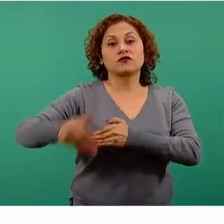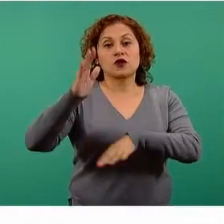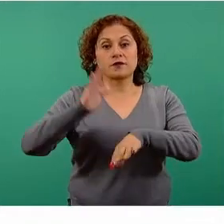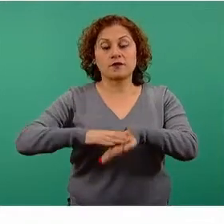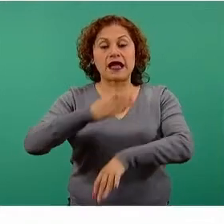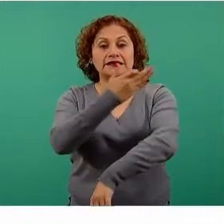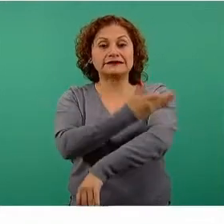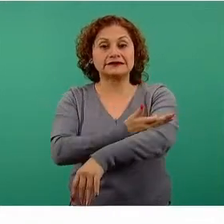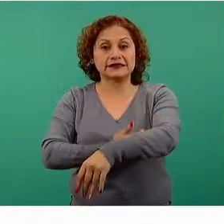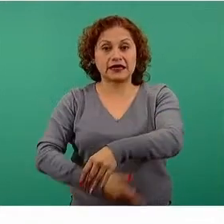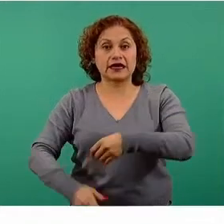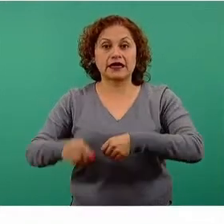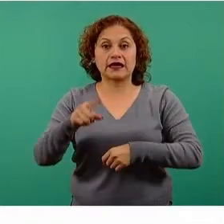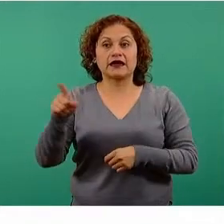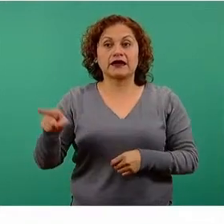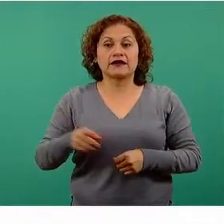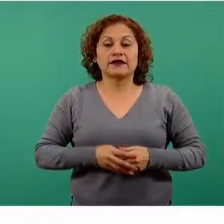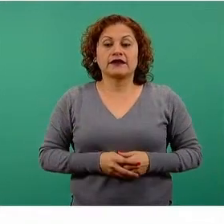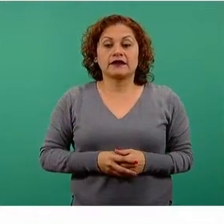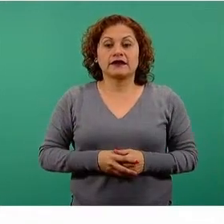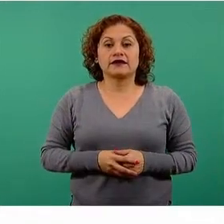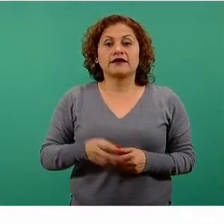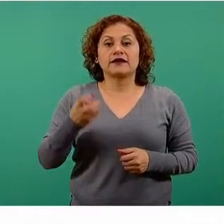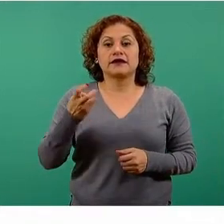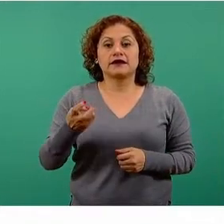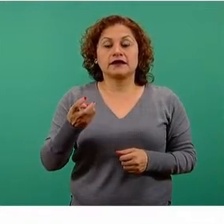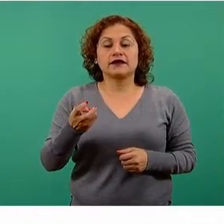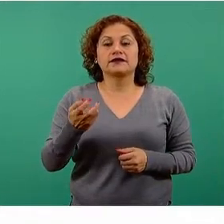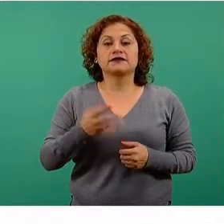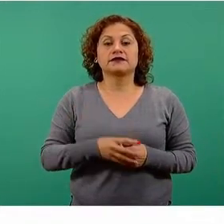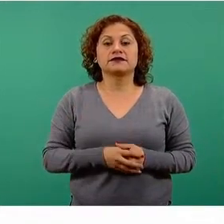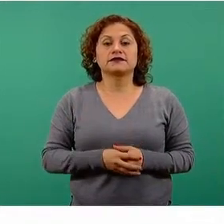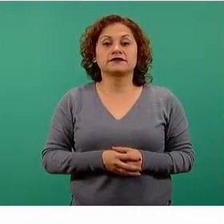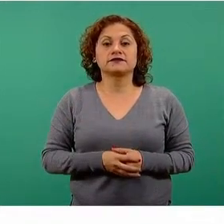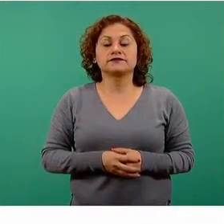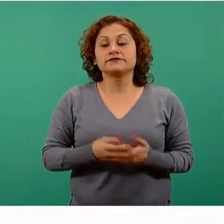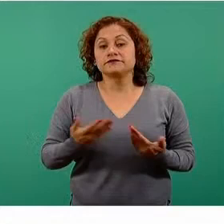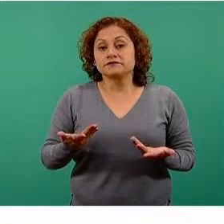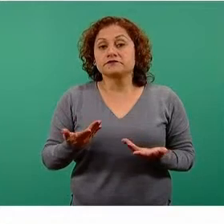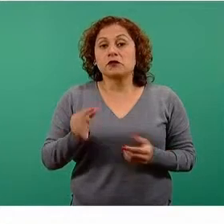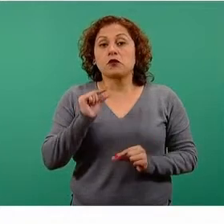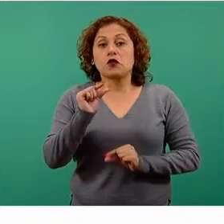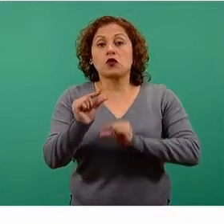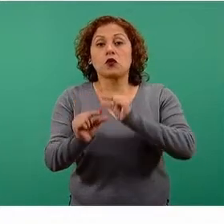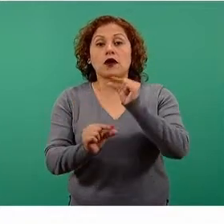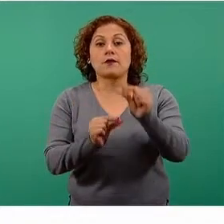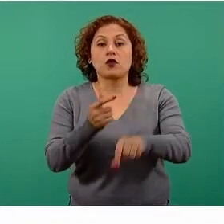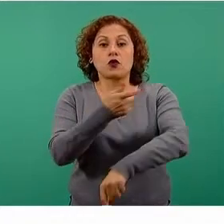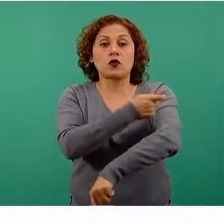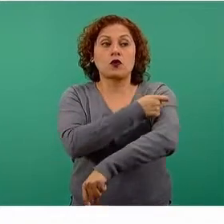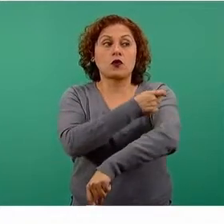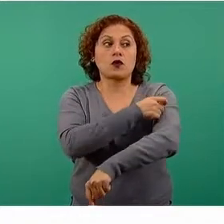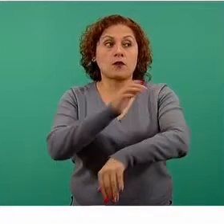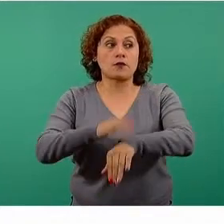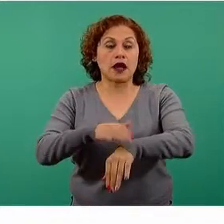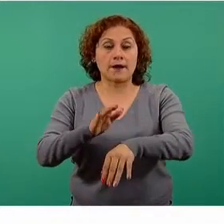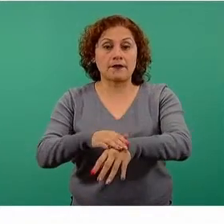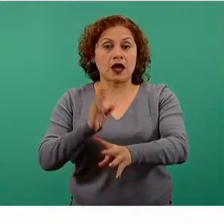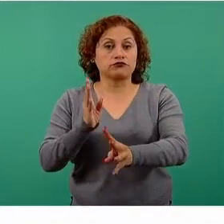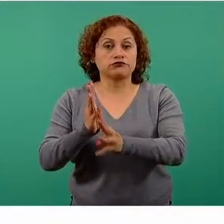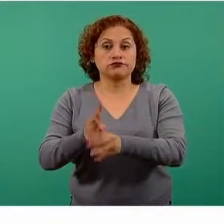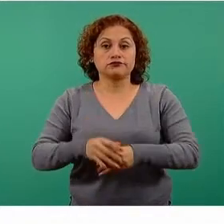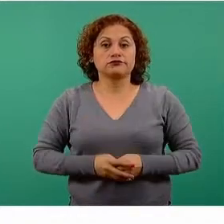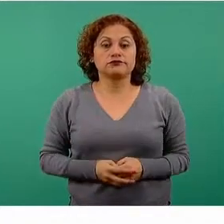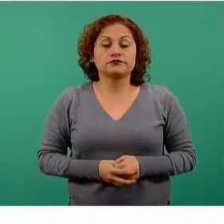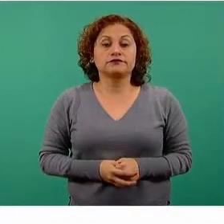los registros de información que van fluyendo de las zonas sin acceso a Internet, que posteriormente registran en